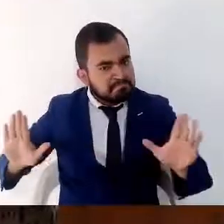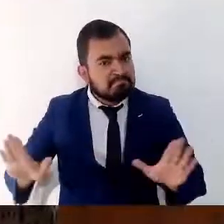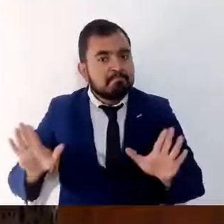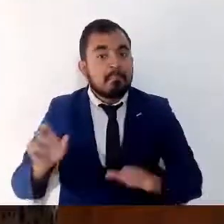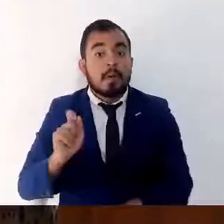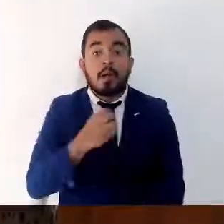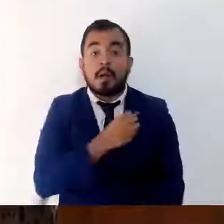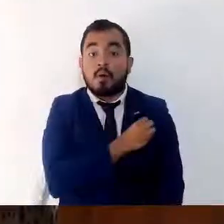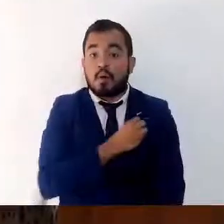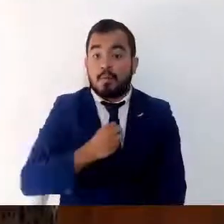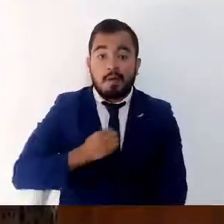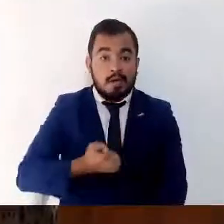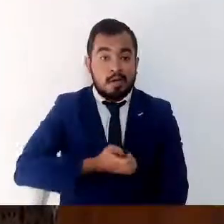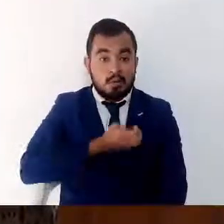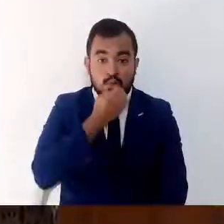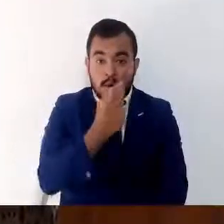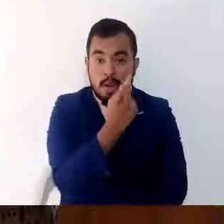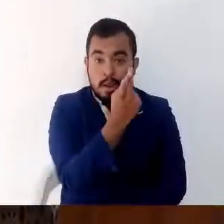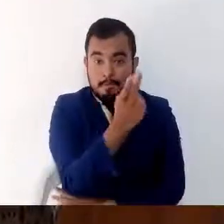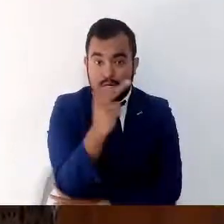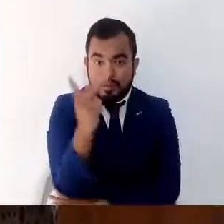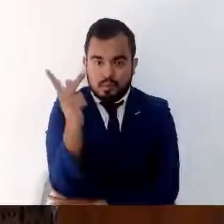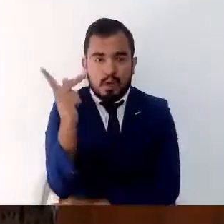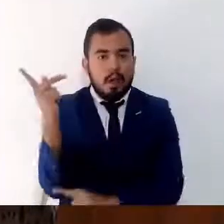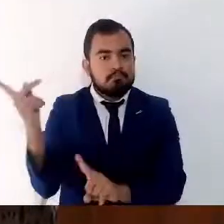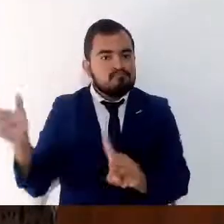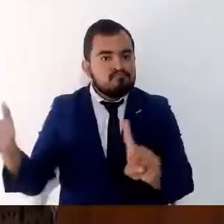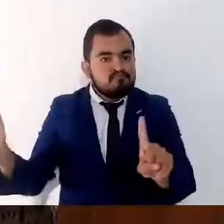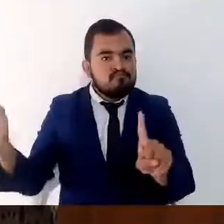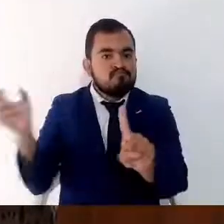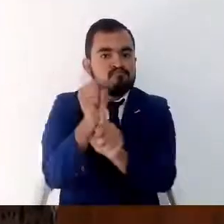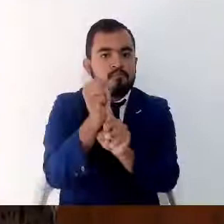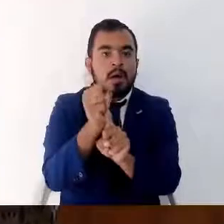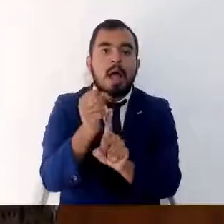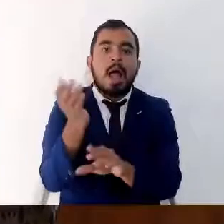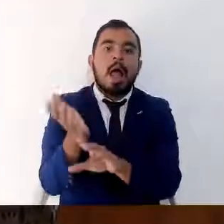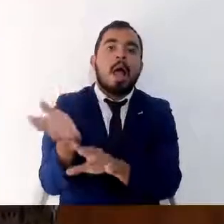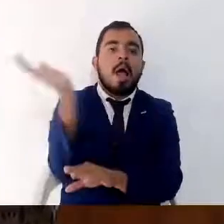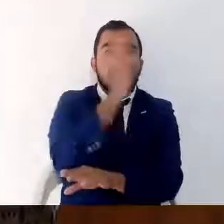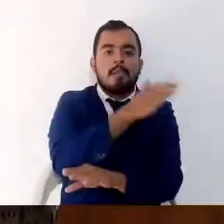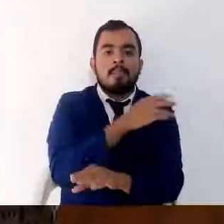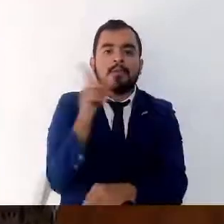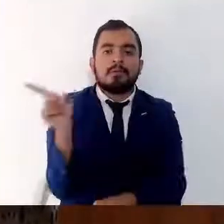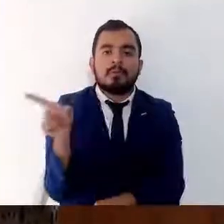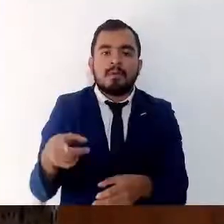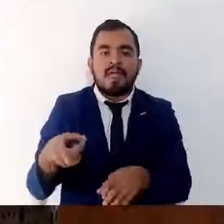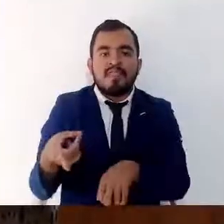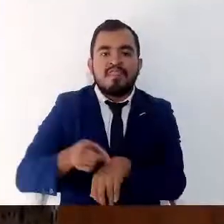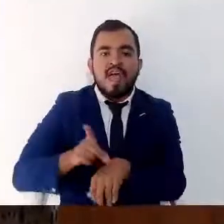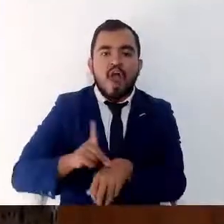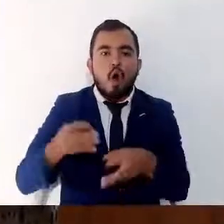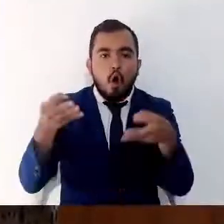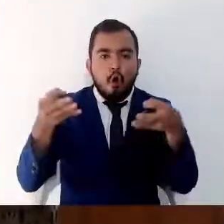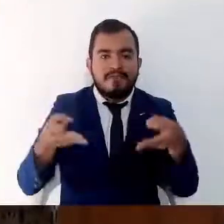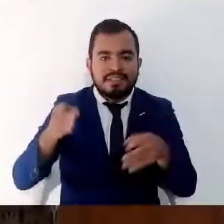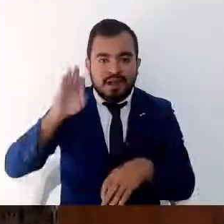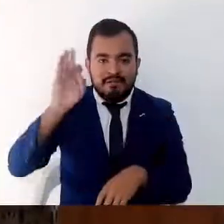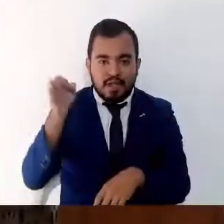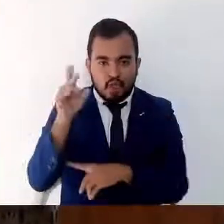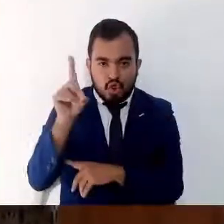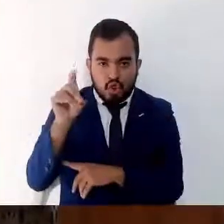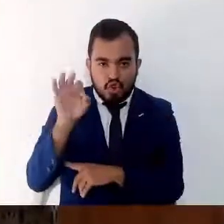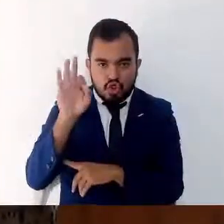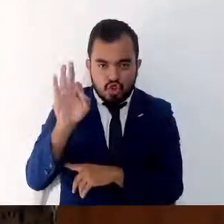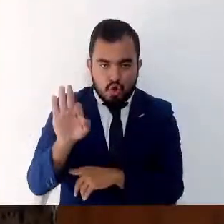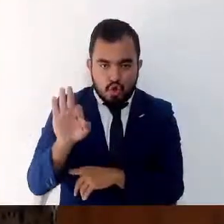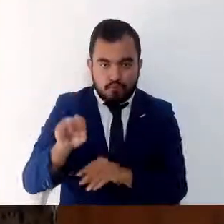preescolar, logro que se obtuvo cuando se publicó en el Diario Oficial de la Federación el 12 de noviembre